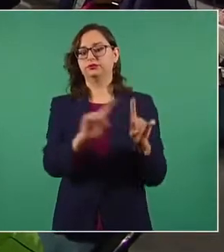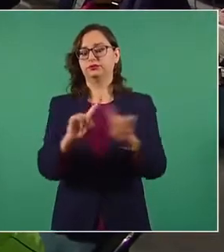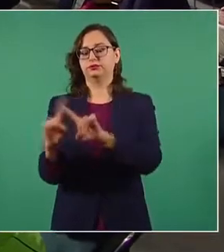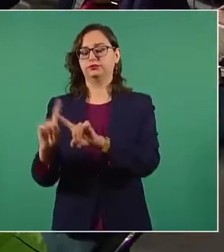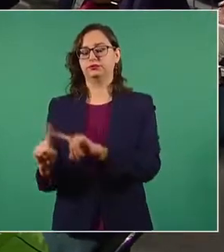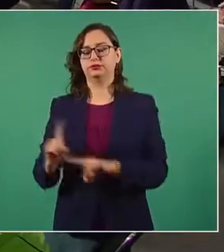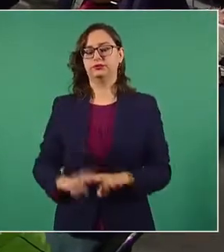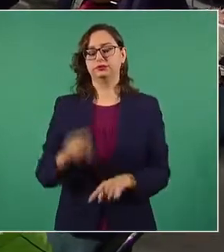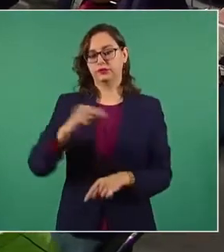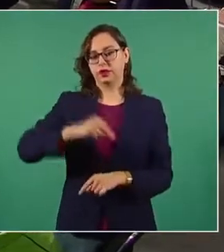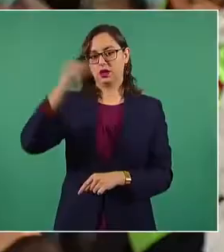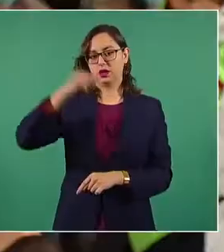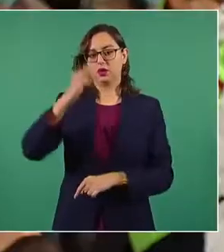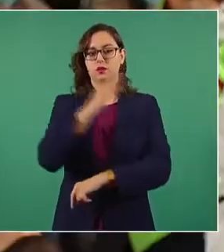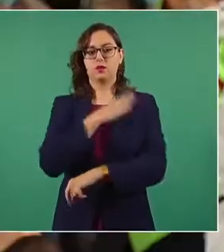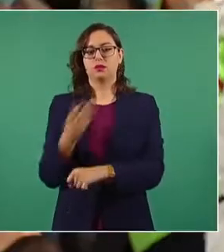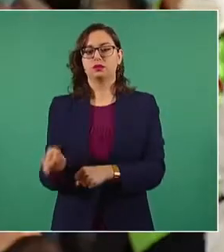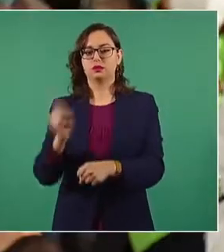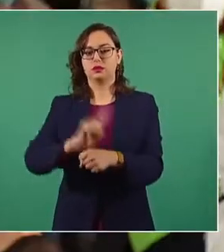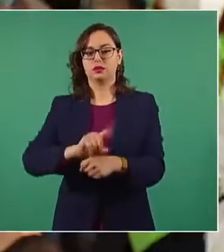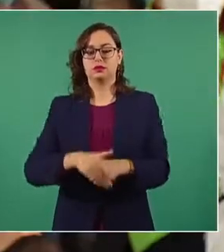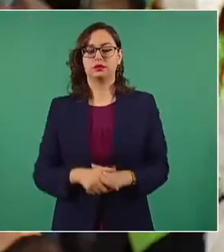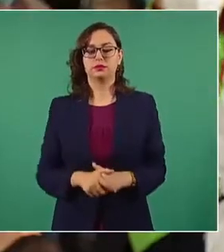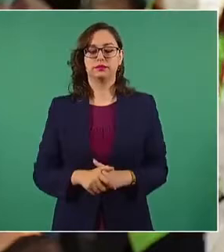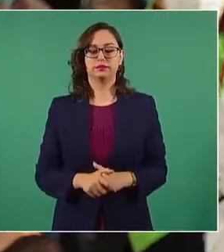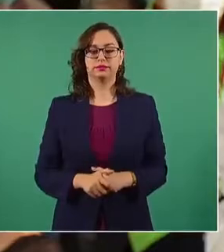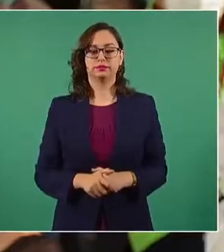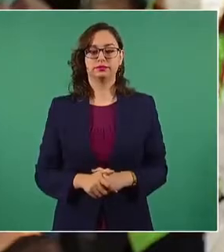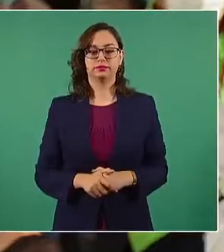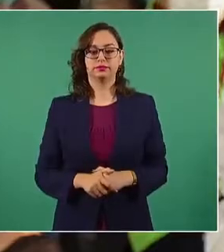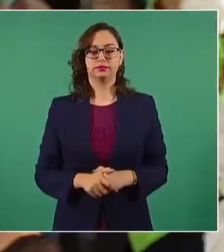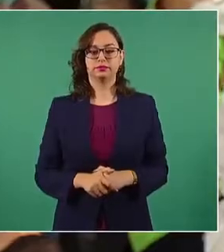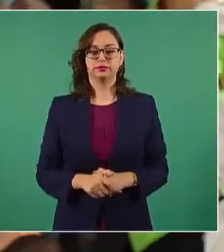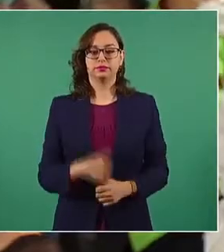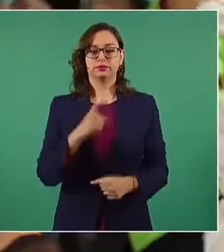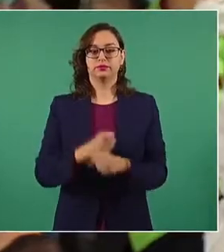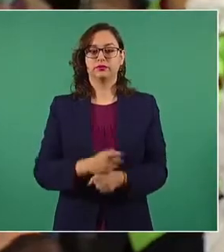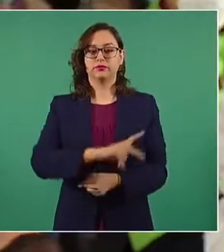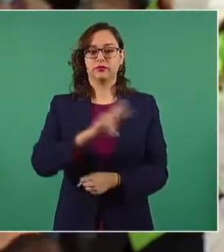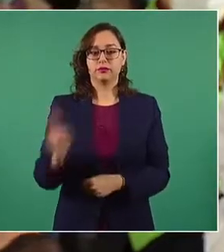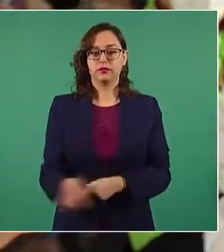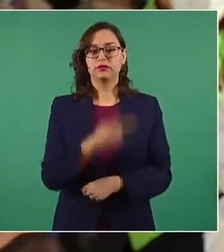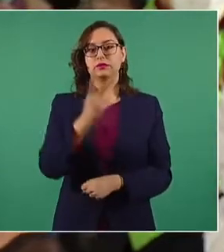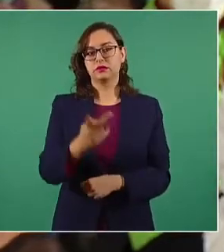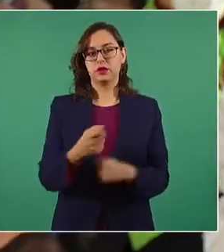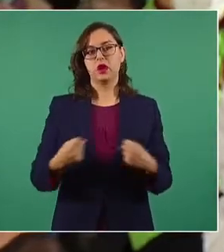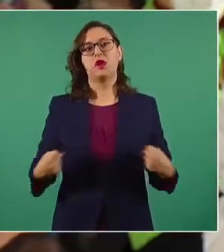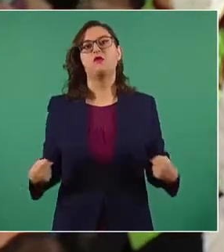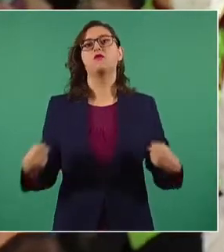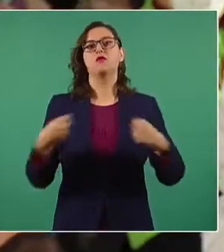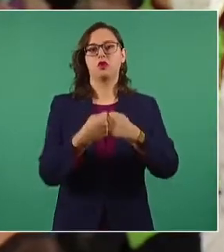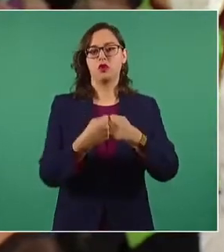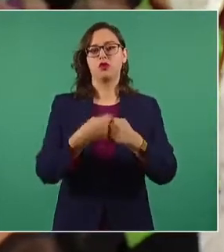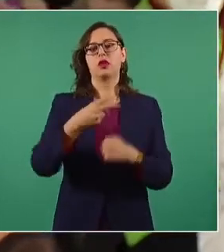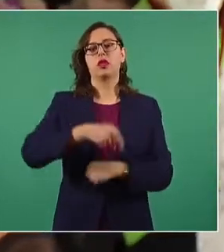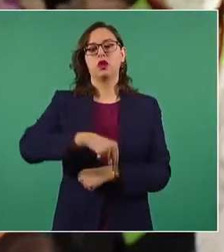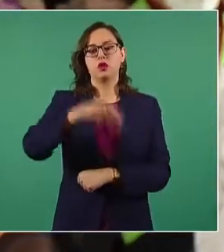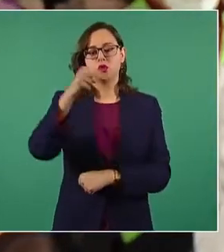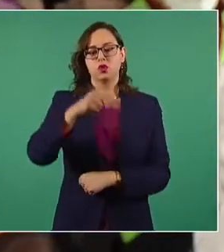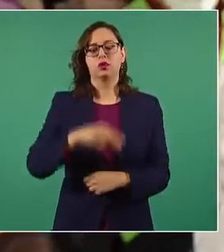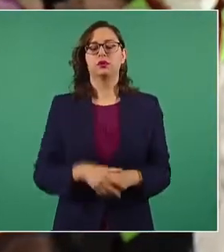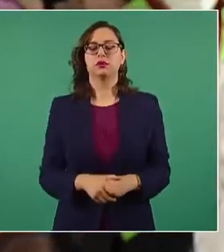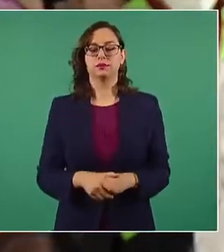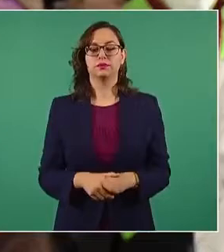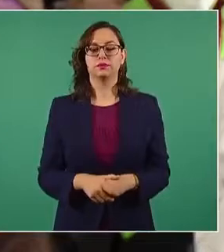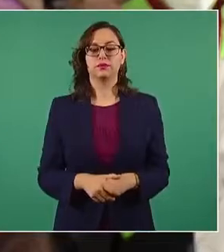Tijuana. Buenos días a todos. Mi primera pregunta es sobre la frontera, precisamente. Se dio a conocer